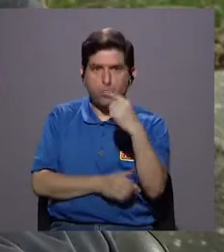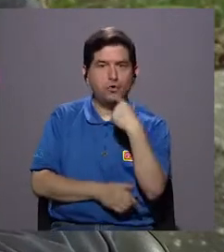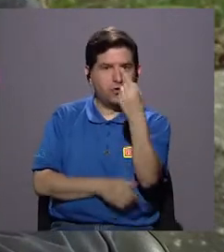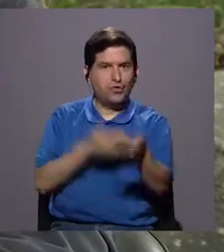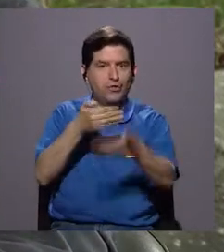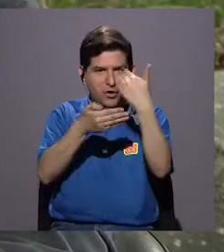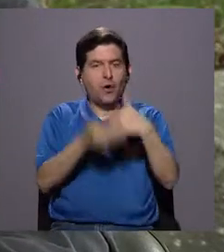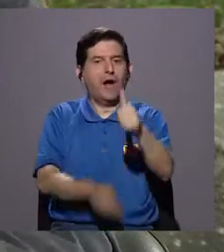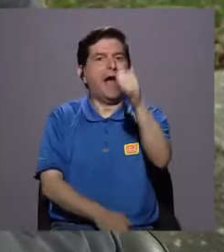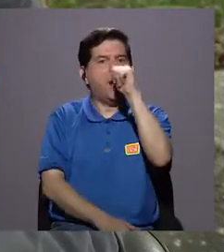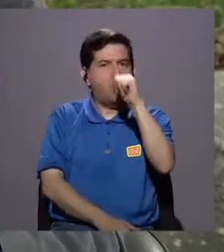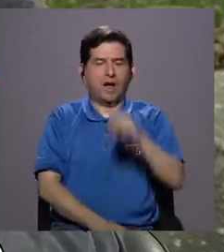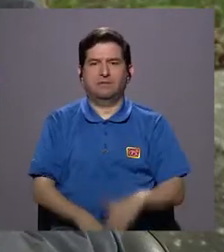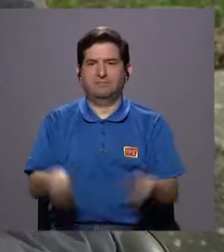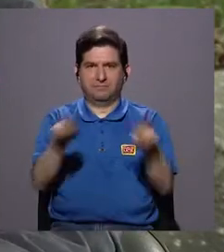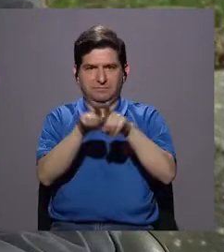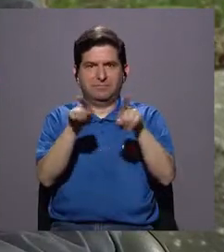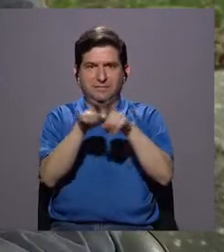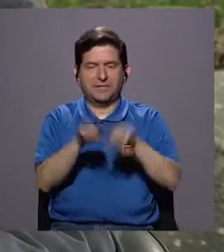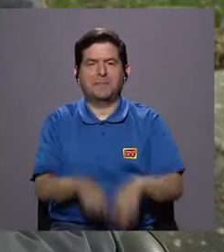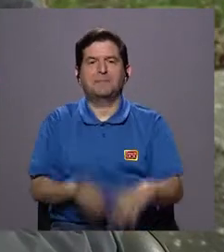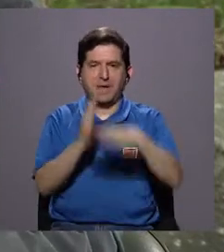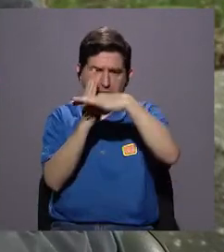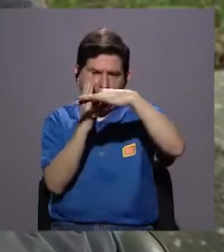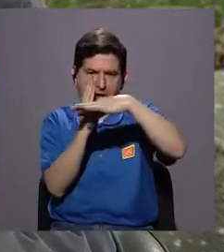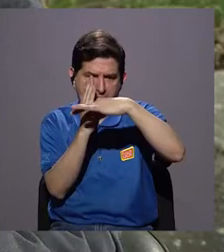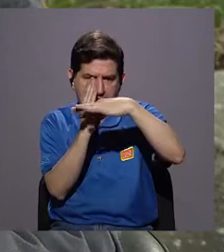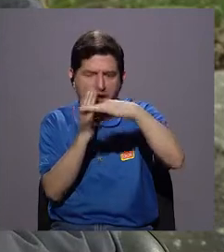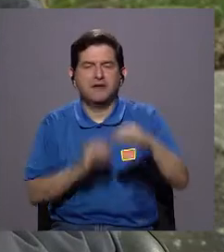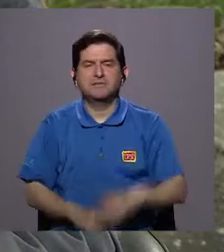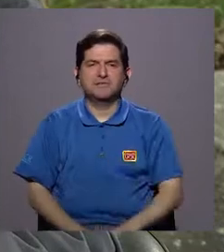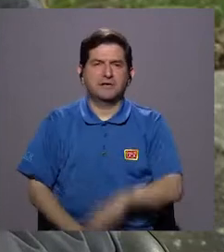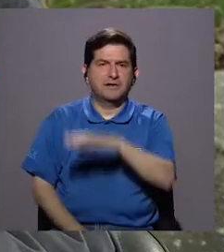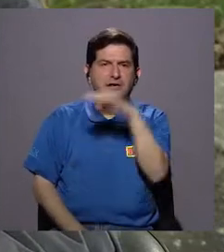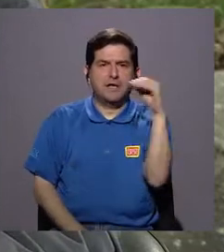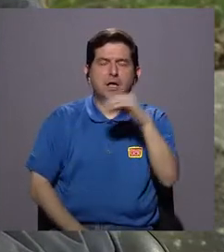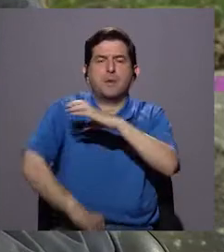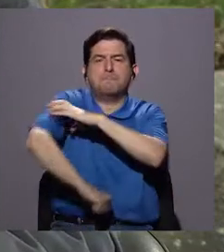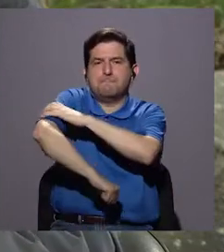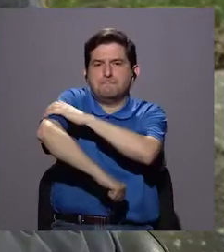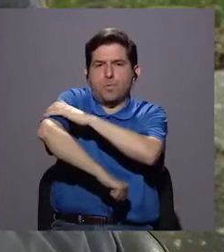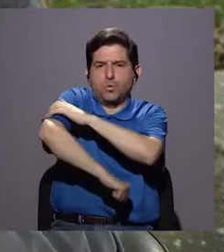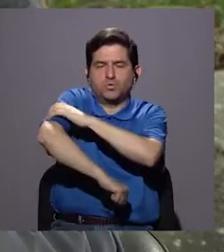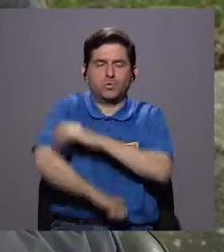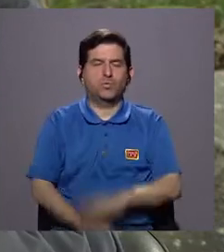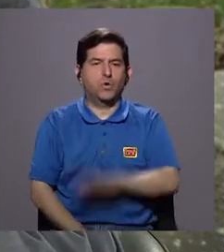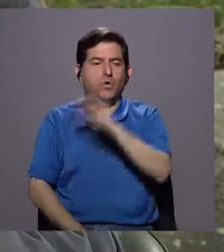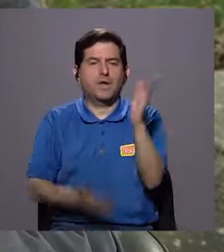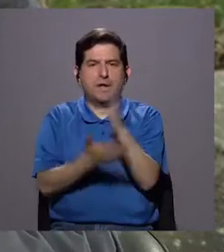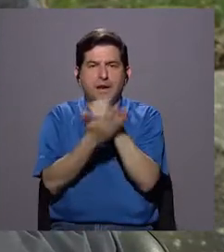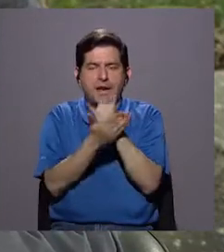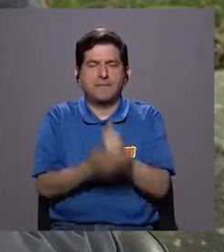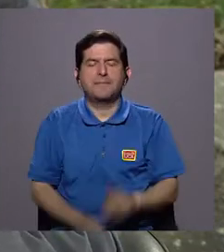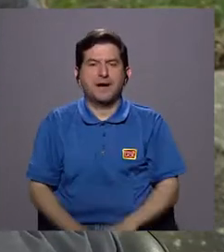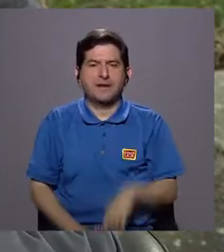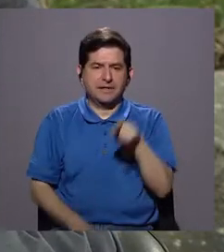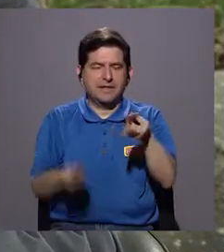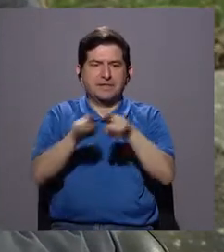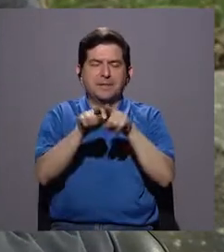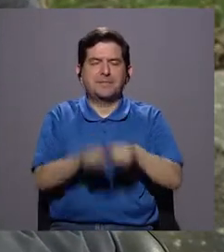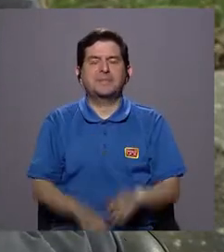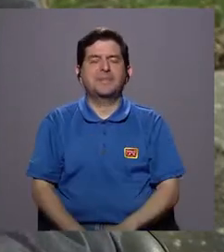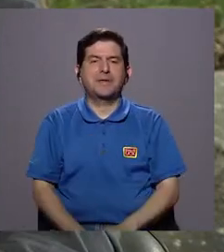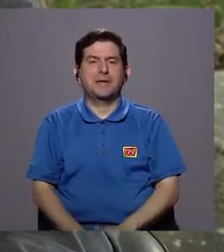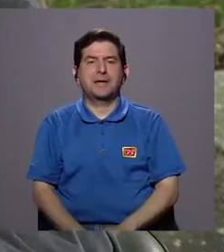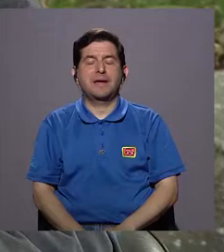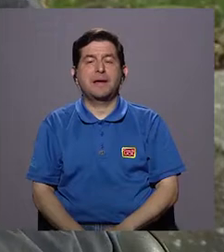lo mencionaba, es el agua. También está el compartimento graso, está el compartimiento de músculo y está la parte de tejido magro, que también